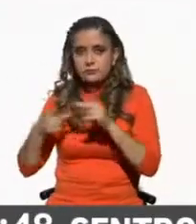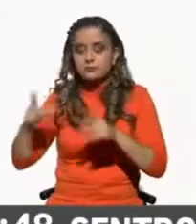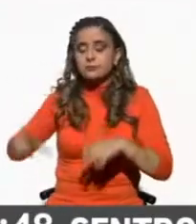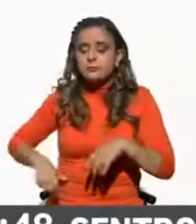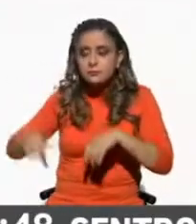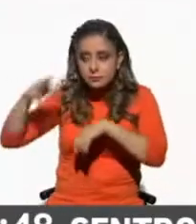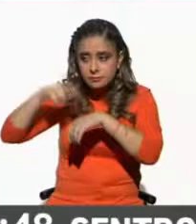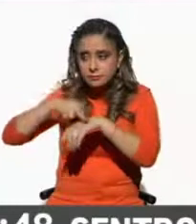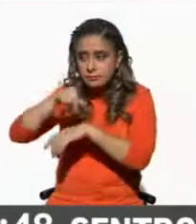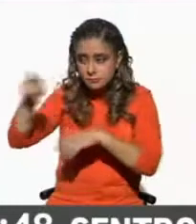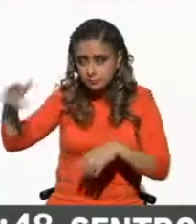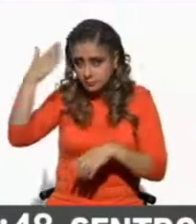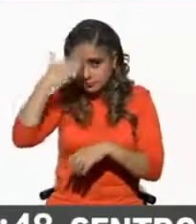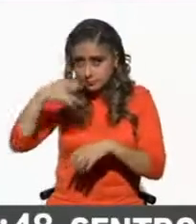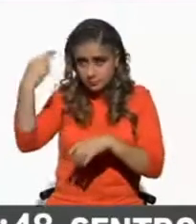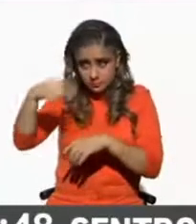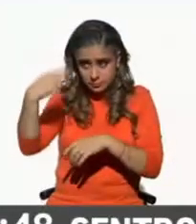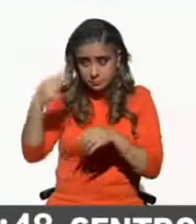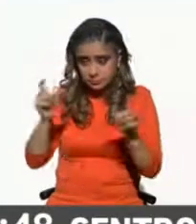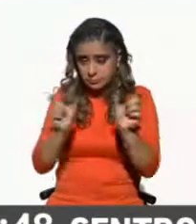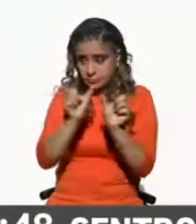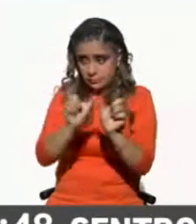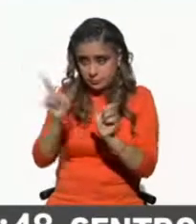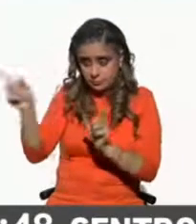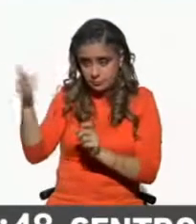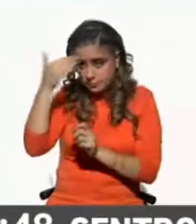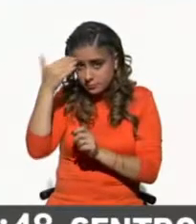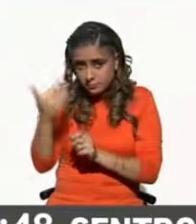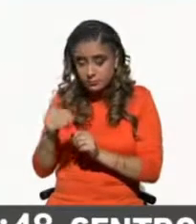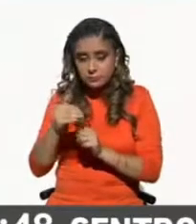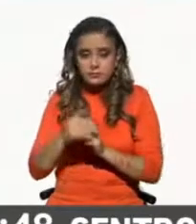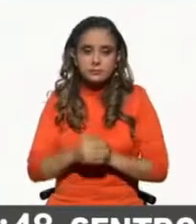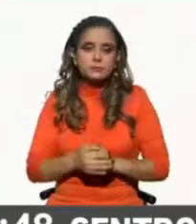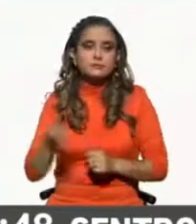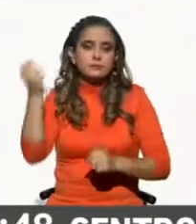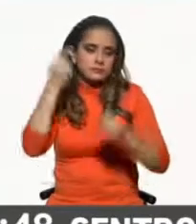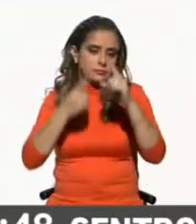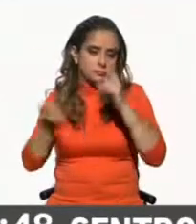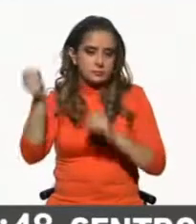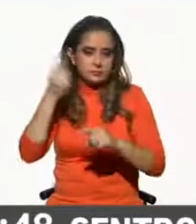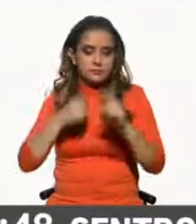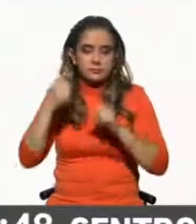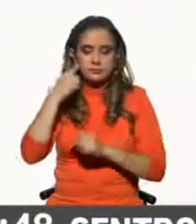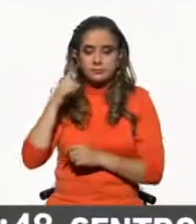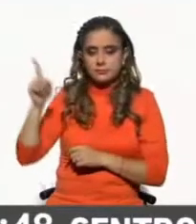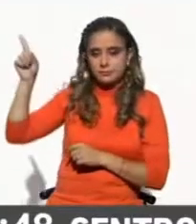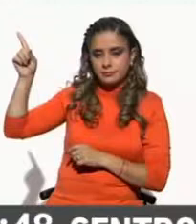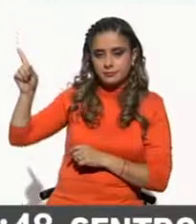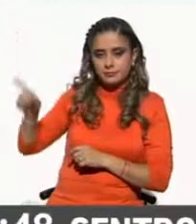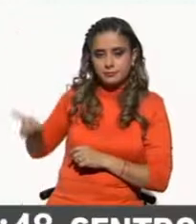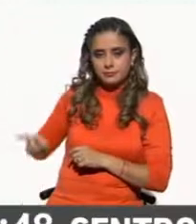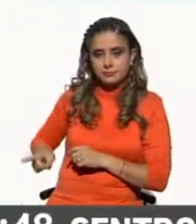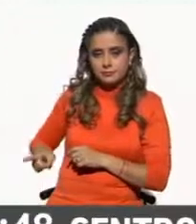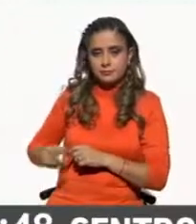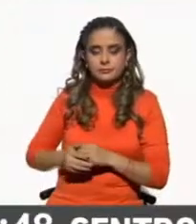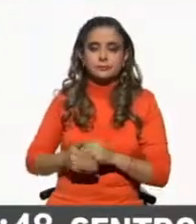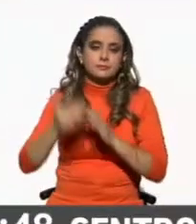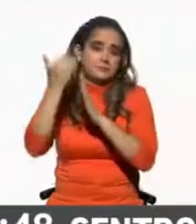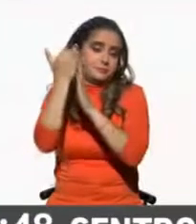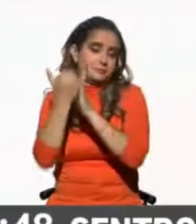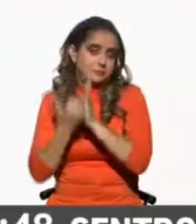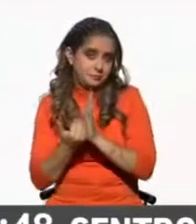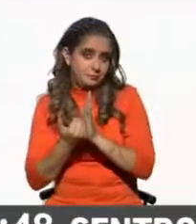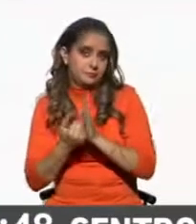gobernador, y como verás, pues ahí los niveles de conocimiento bajan mucho